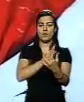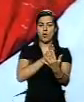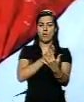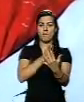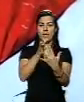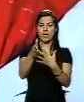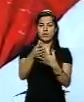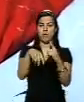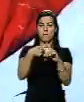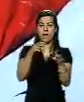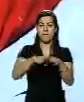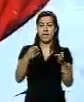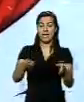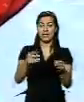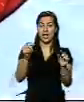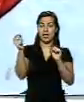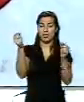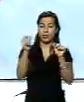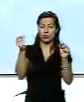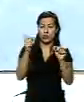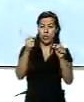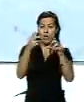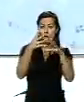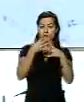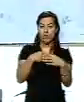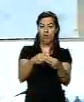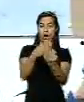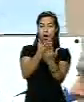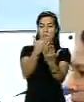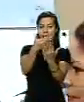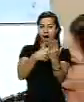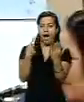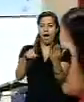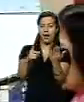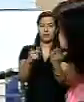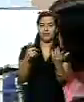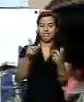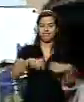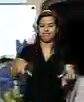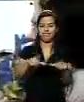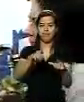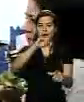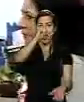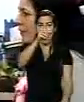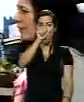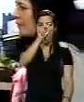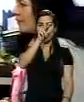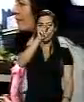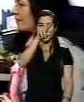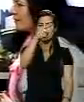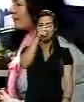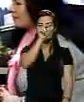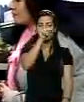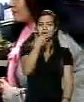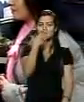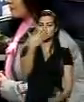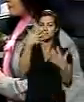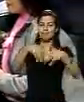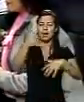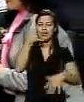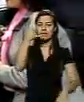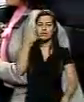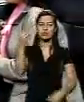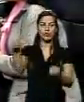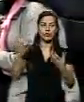ese esfuerzo con las mesas técnicas de telecomunicaciones tenemos hoy en día lo que son los espacios de Jaureguina Televisión donde a través de CanTV nos fueron